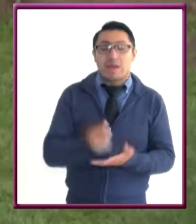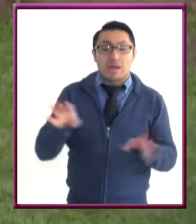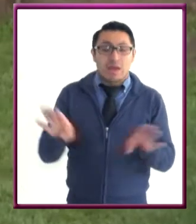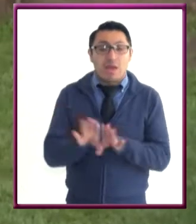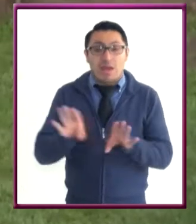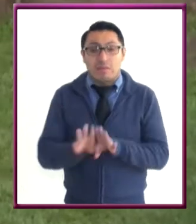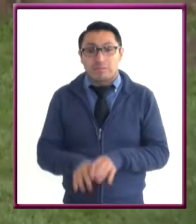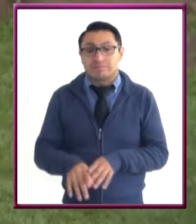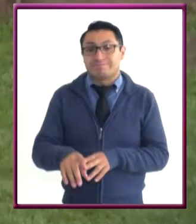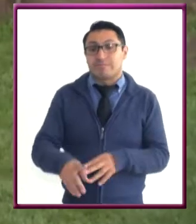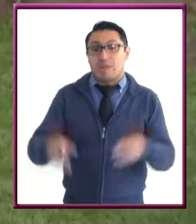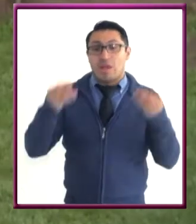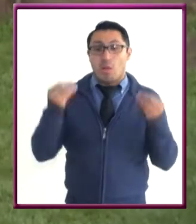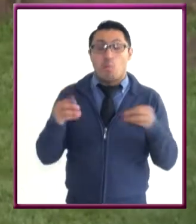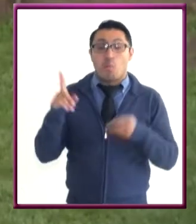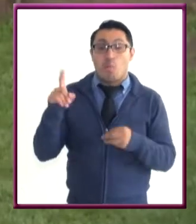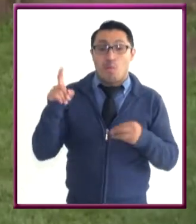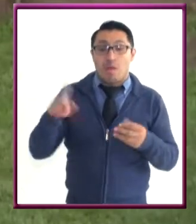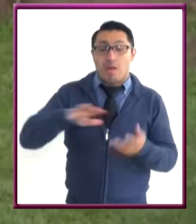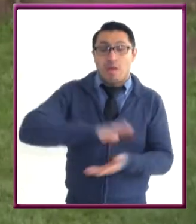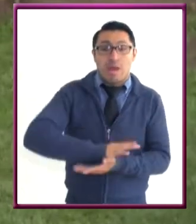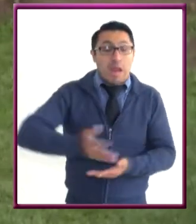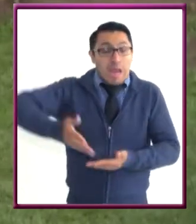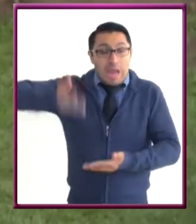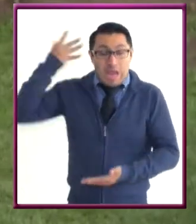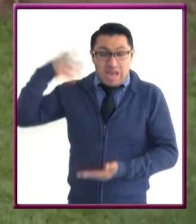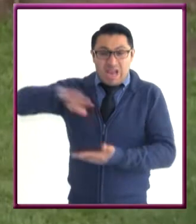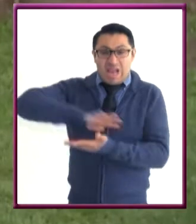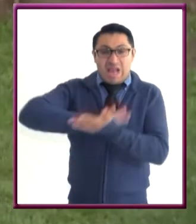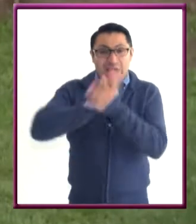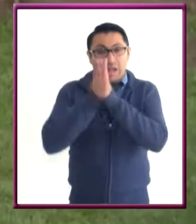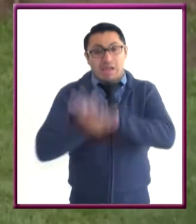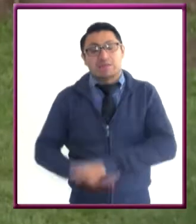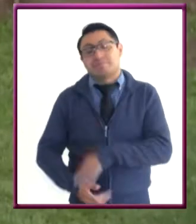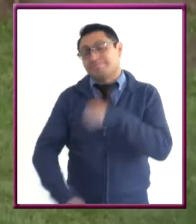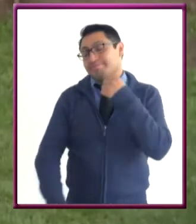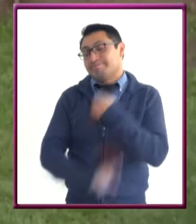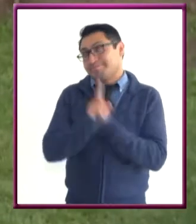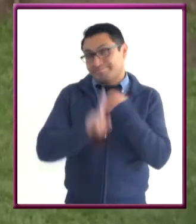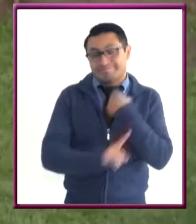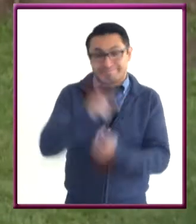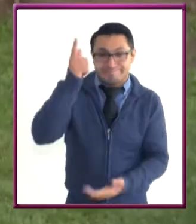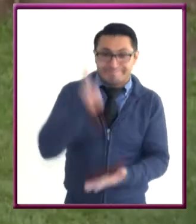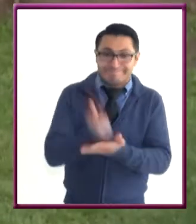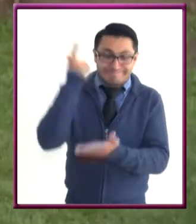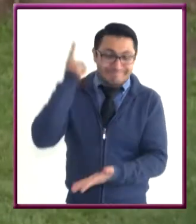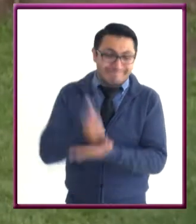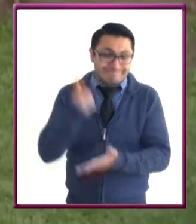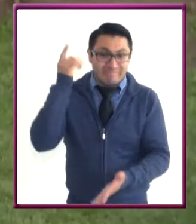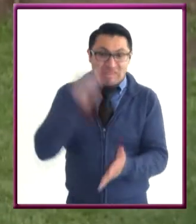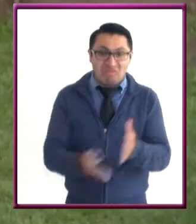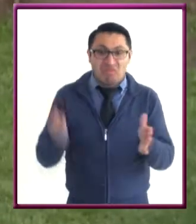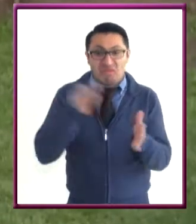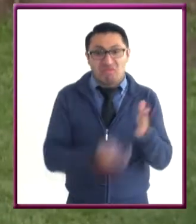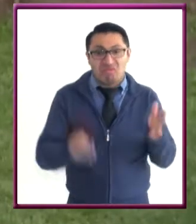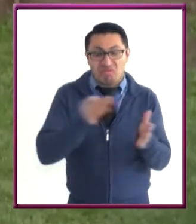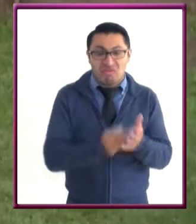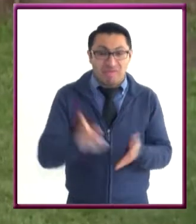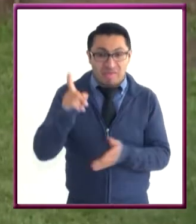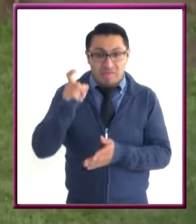logrado convertir una abundancia de agua que tuvimos en una crisis cada vez más grave de escasez de